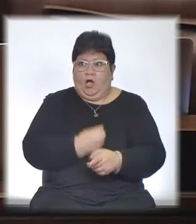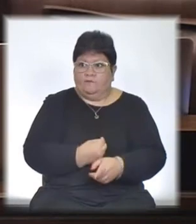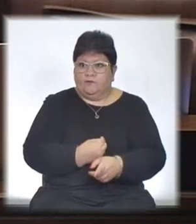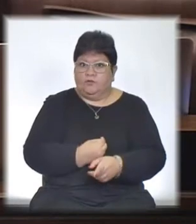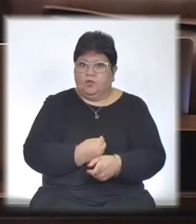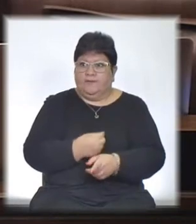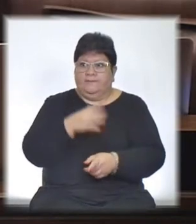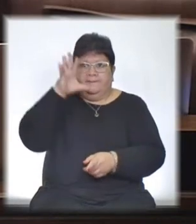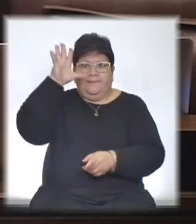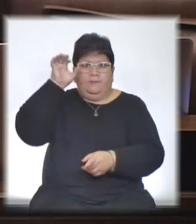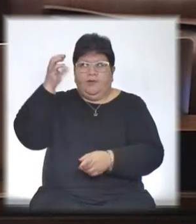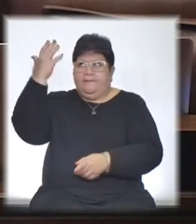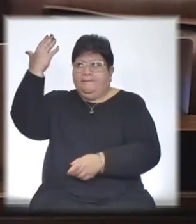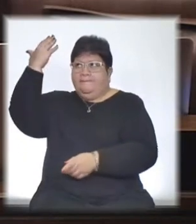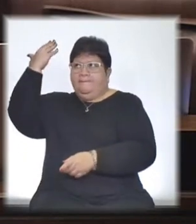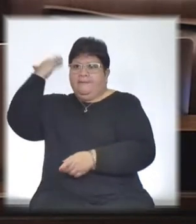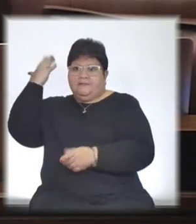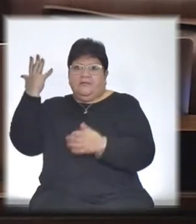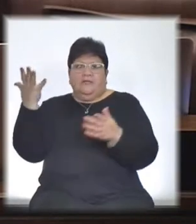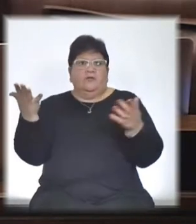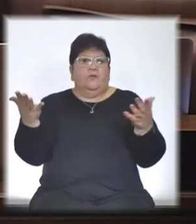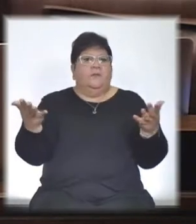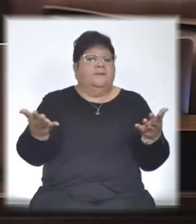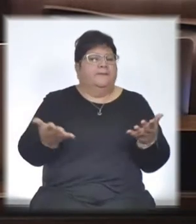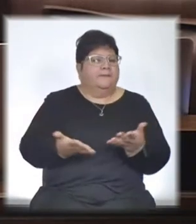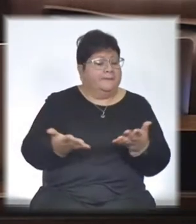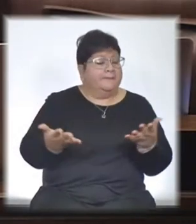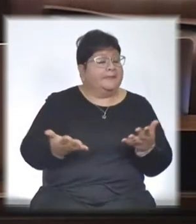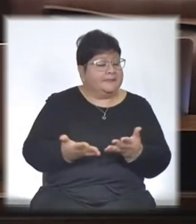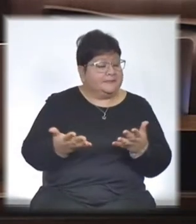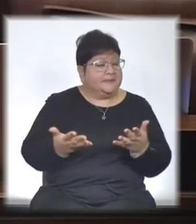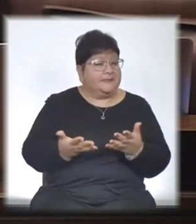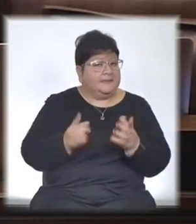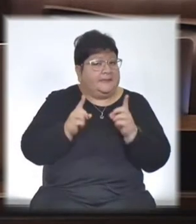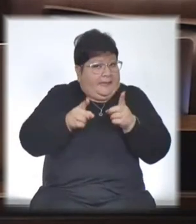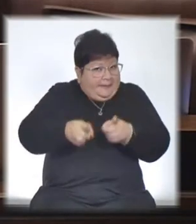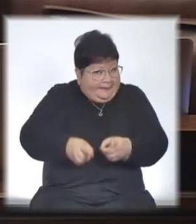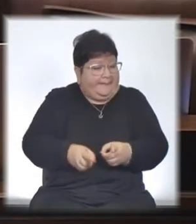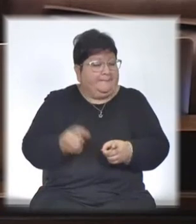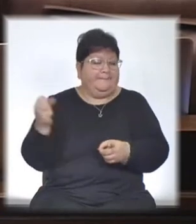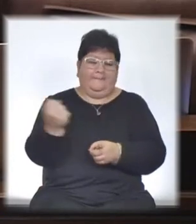pasado, la memoria es presente, pero sobre todo la memoria futuro.